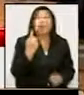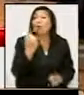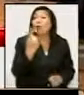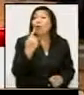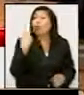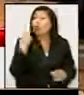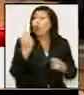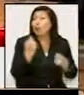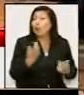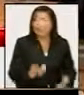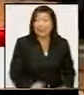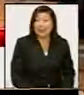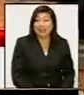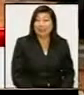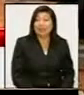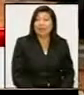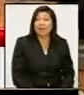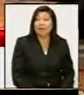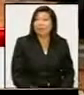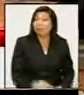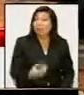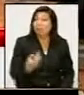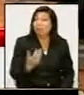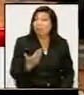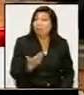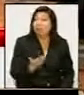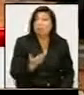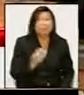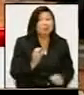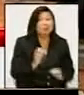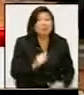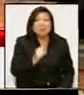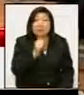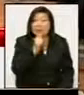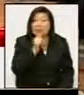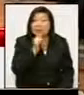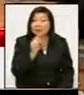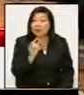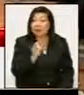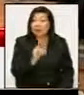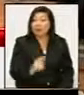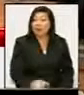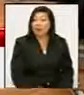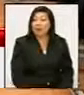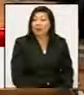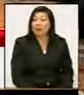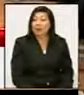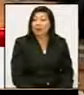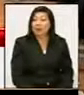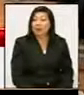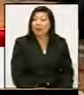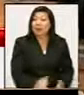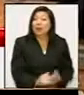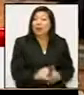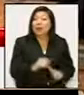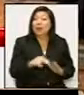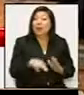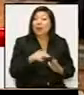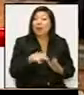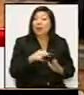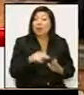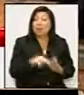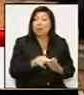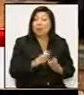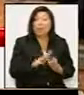turistas de uso muy exclusivo, muy privativo del uso de los usuarios que normalmente lo hacían